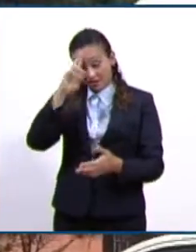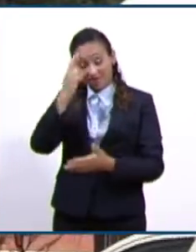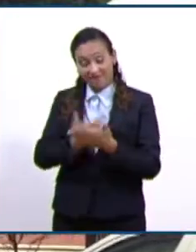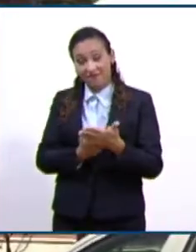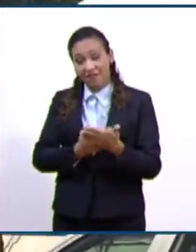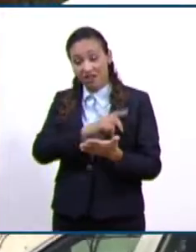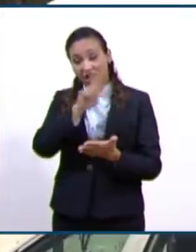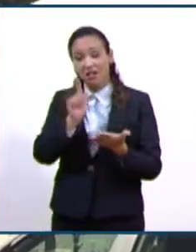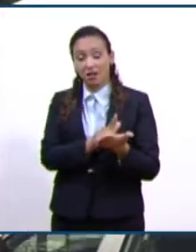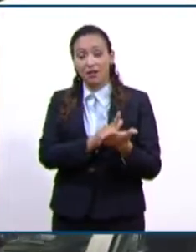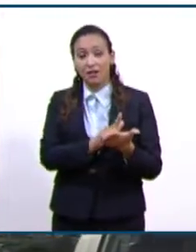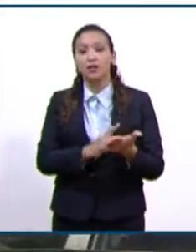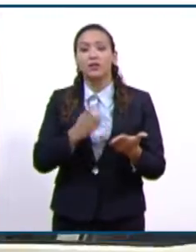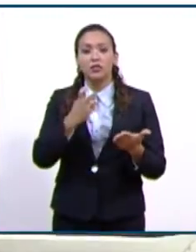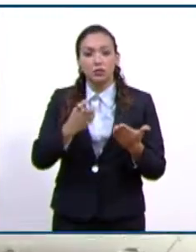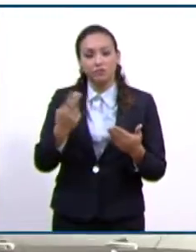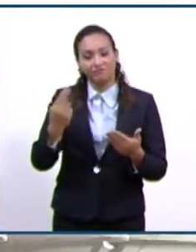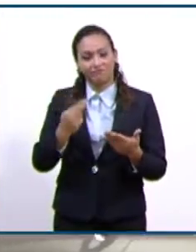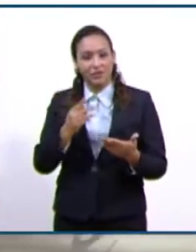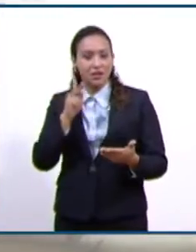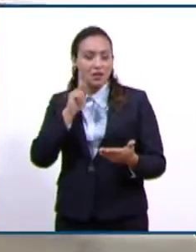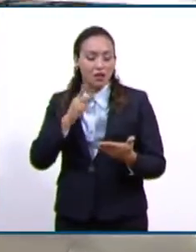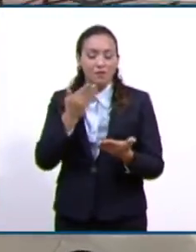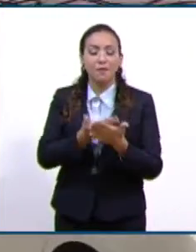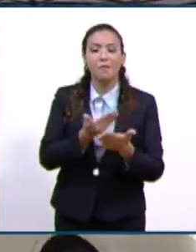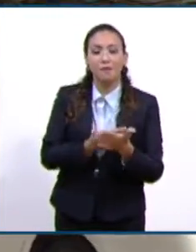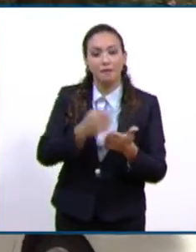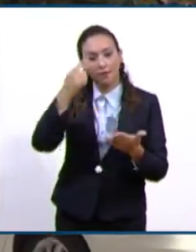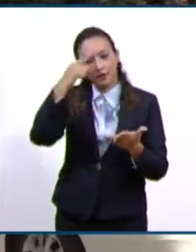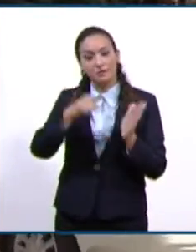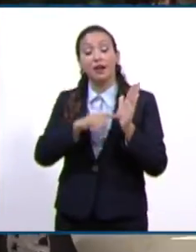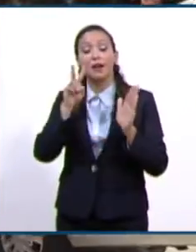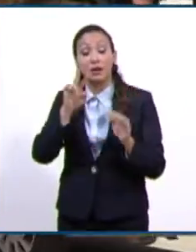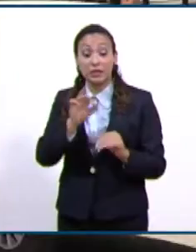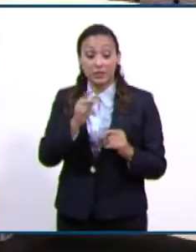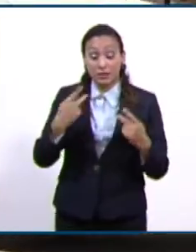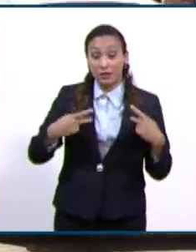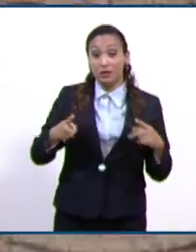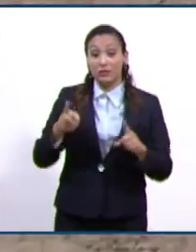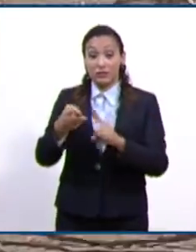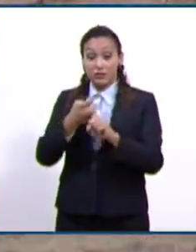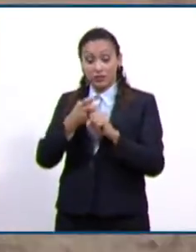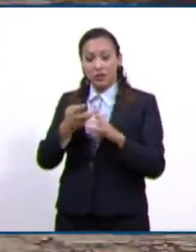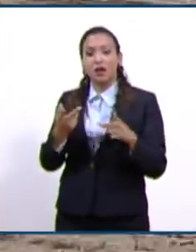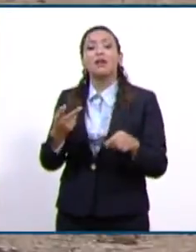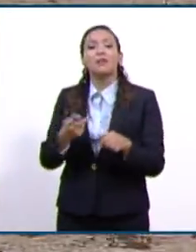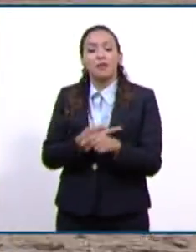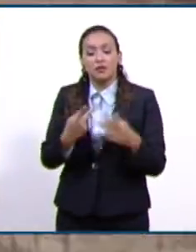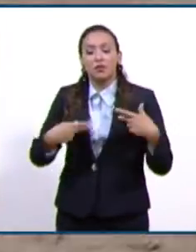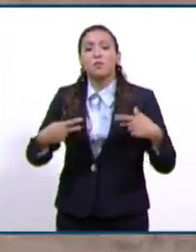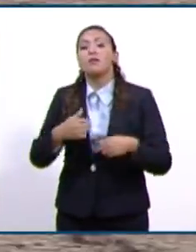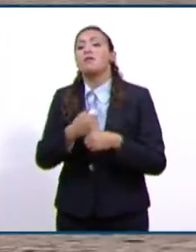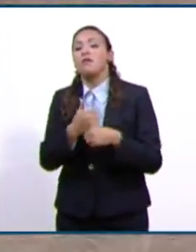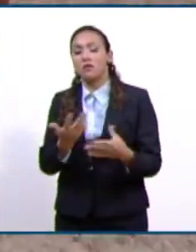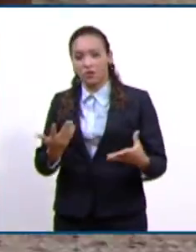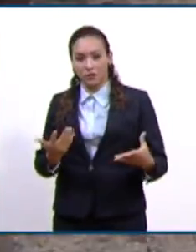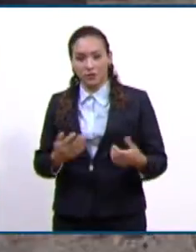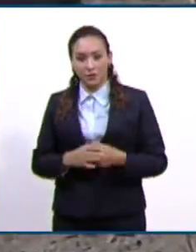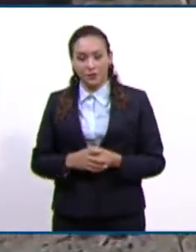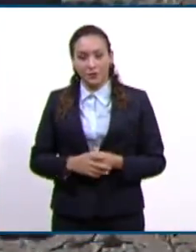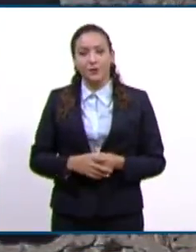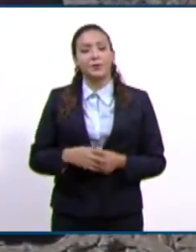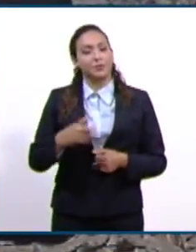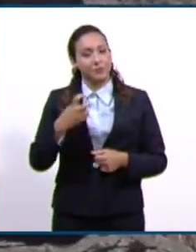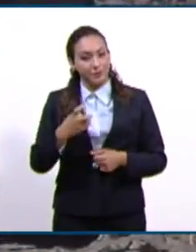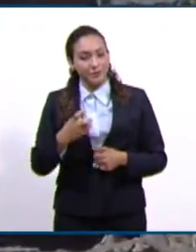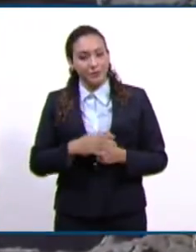el que se presume cualquier evidencia o prueba directa que permita corroborar el secuestro, el paradero y la suerte de la víctima. En este caso se